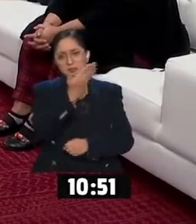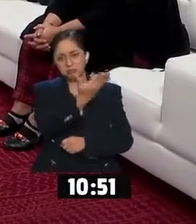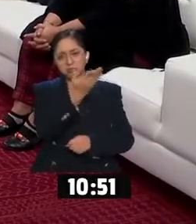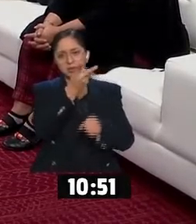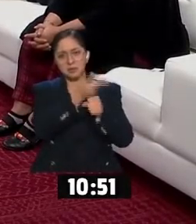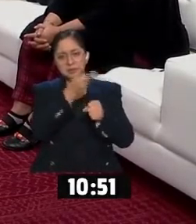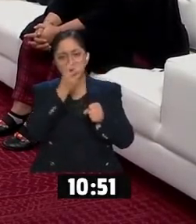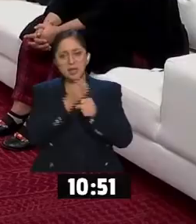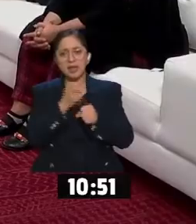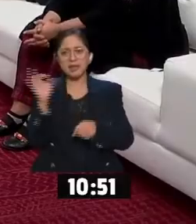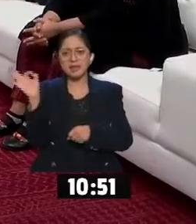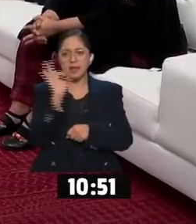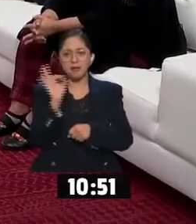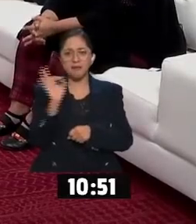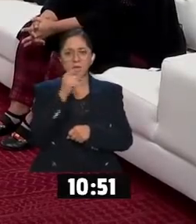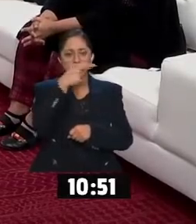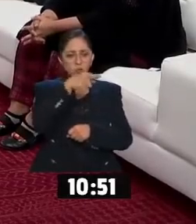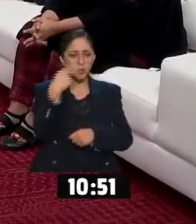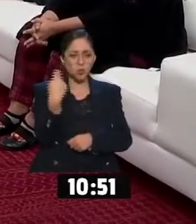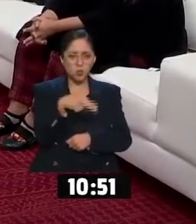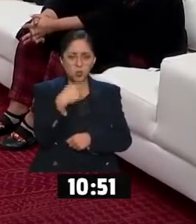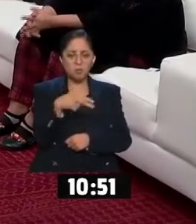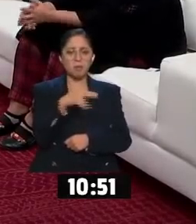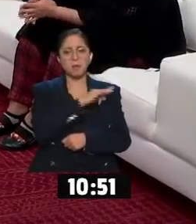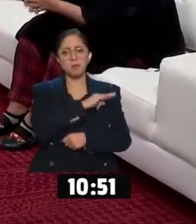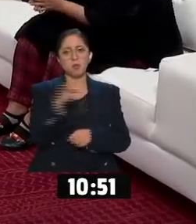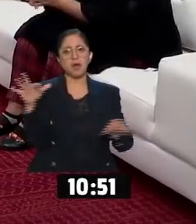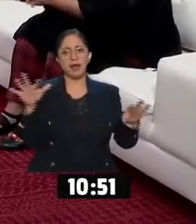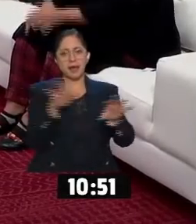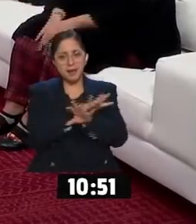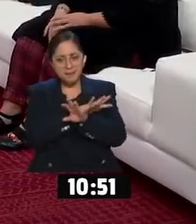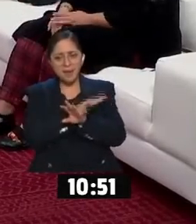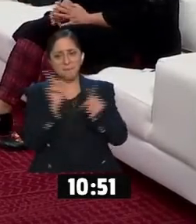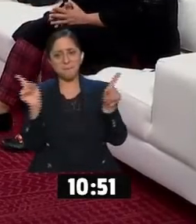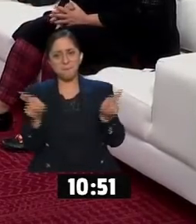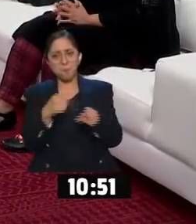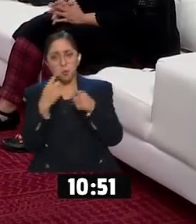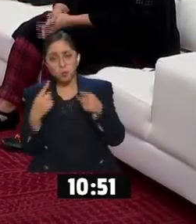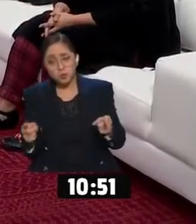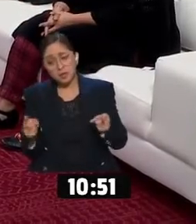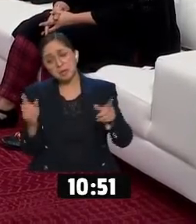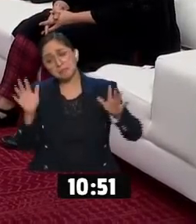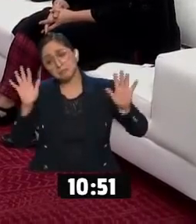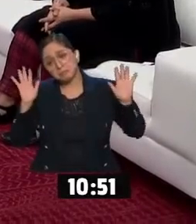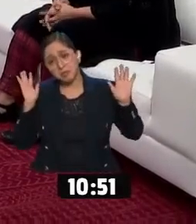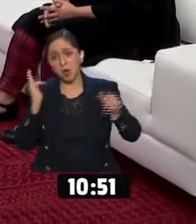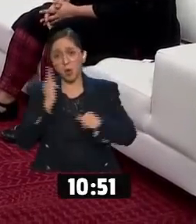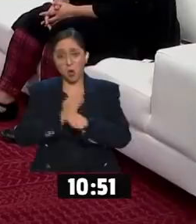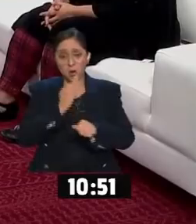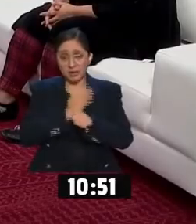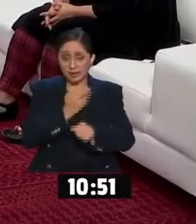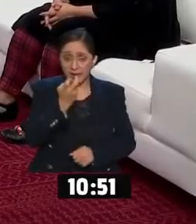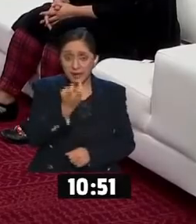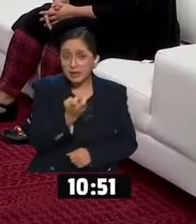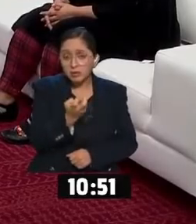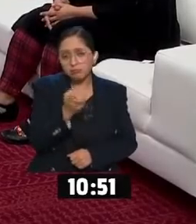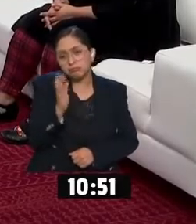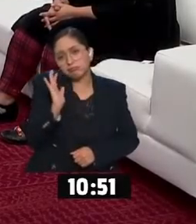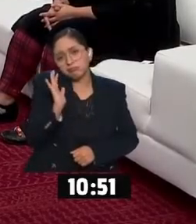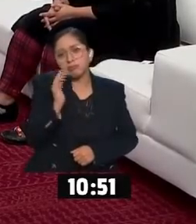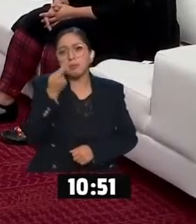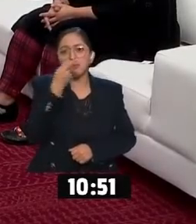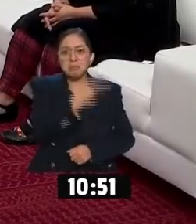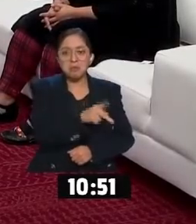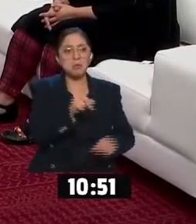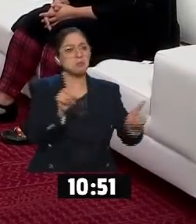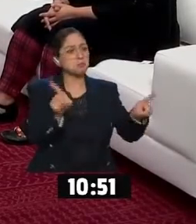vez quieran cambiar su nombre. No es el más afortunado hoy en día, ¿verdad? Pero eso no les